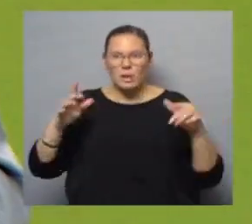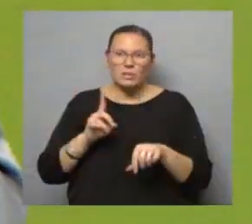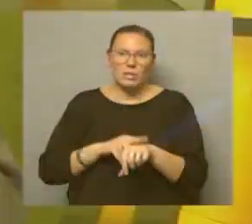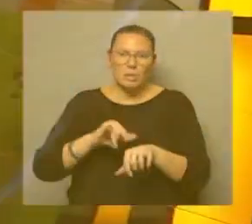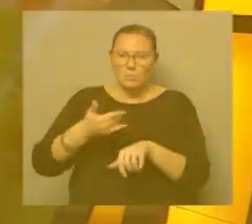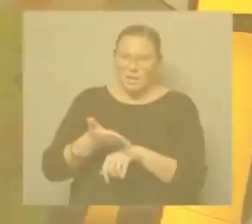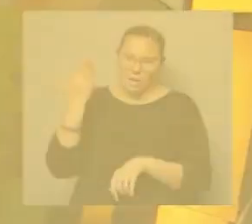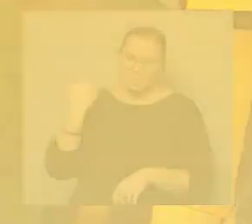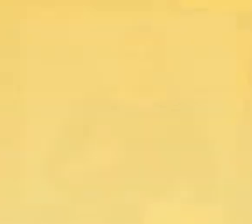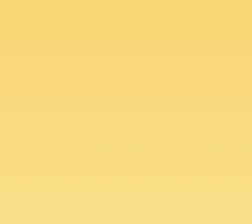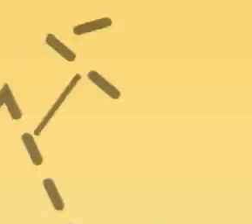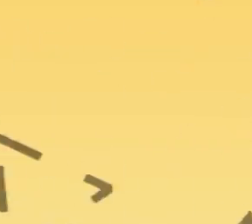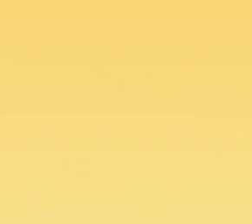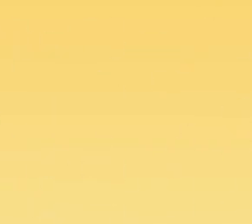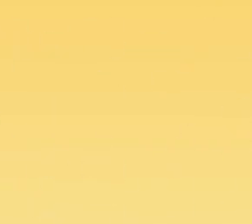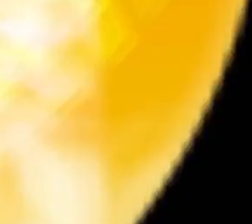pasó.